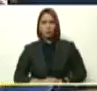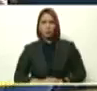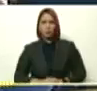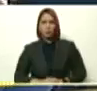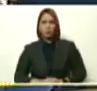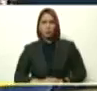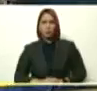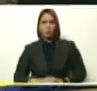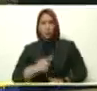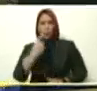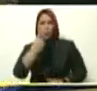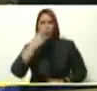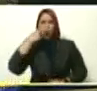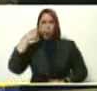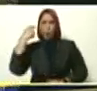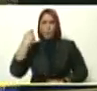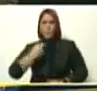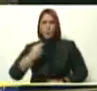a un hombre